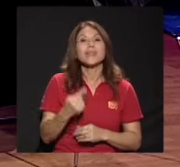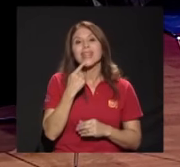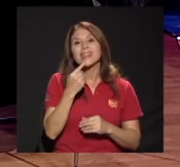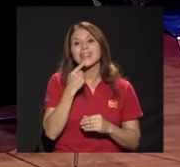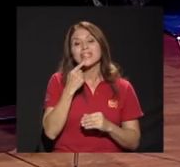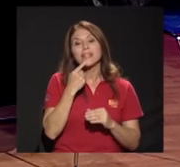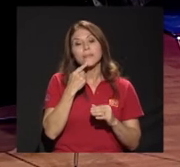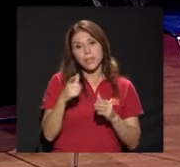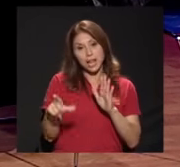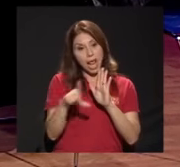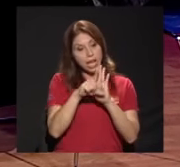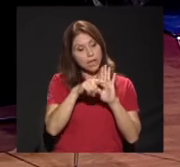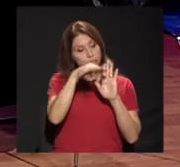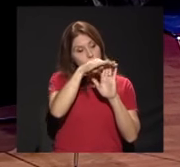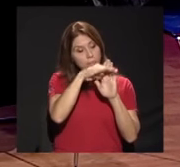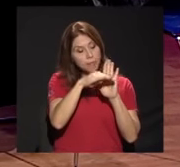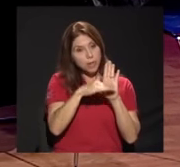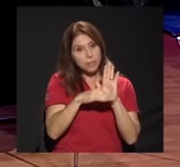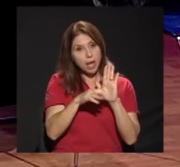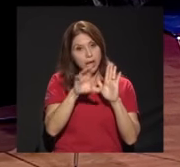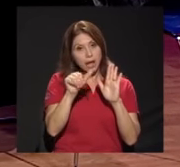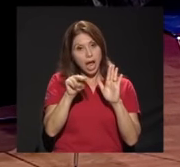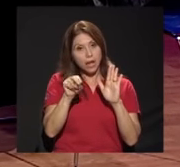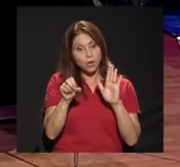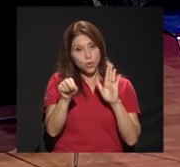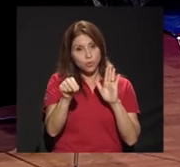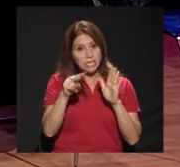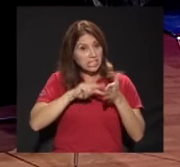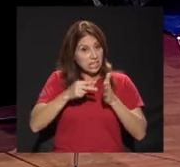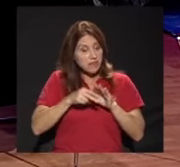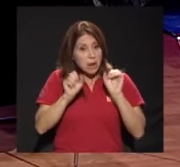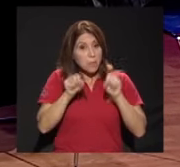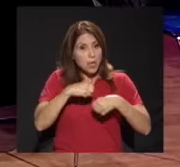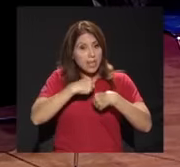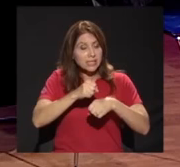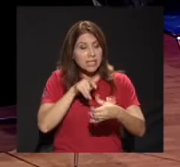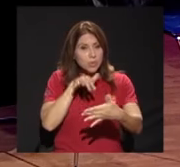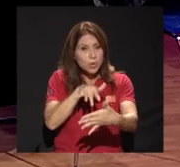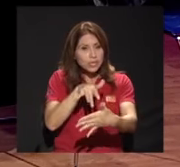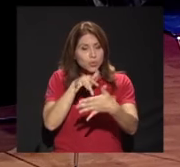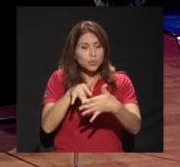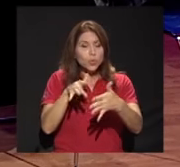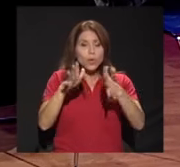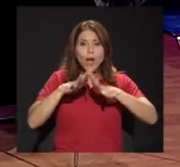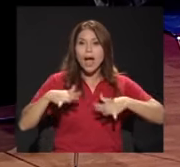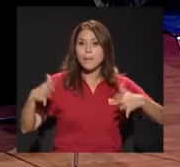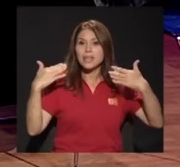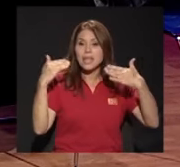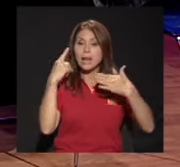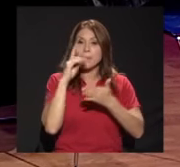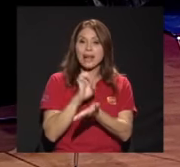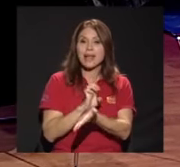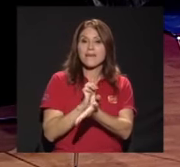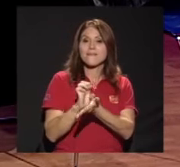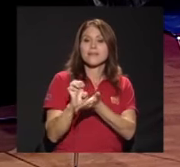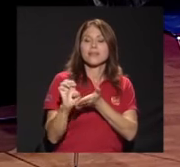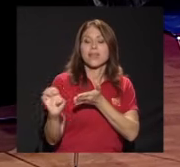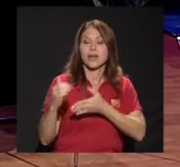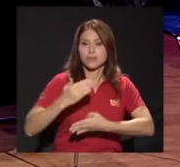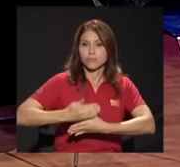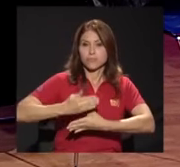que presenta la ley, ¿se podría hacer un estudio ambiental en donde se eviten los megaproyectos? ¿Qué serán esos